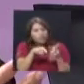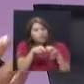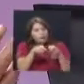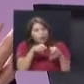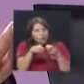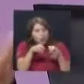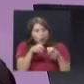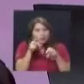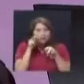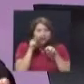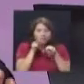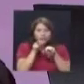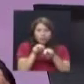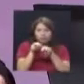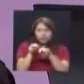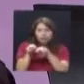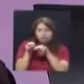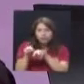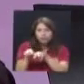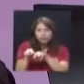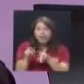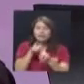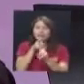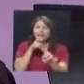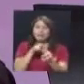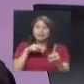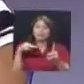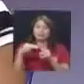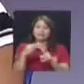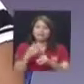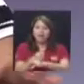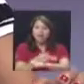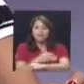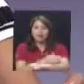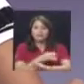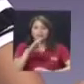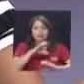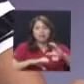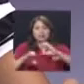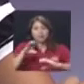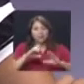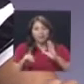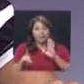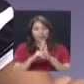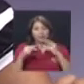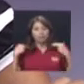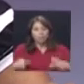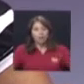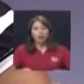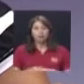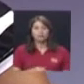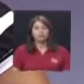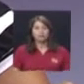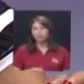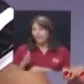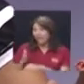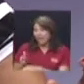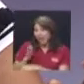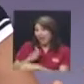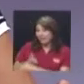desde la perspectiva del avance científico en derechos humanos quiero antes de que jett y nos